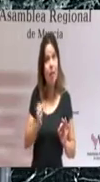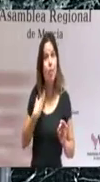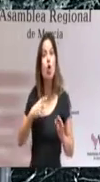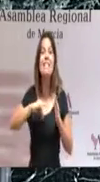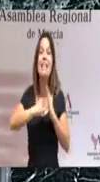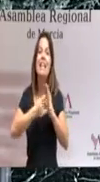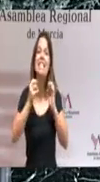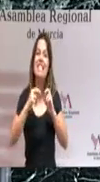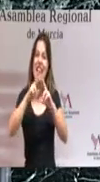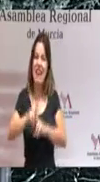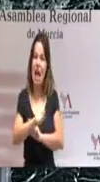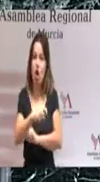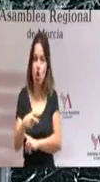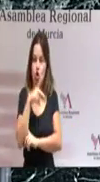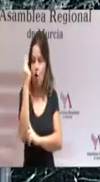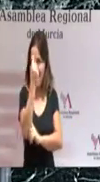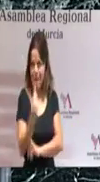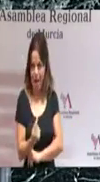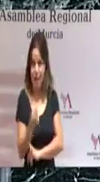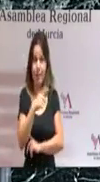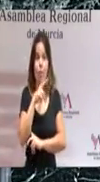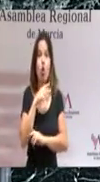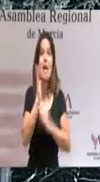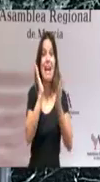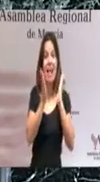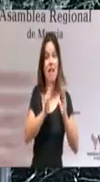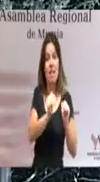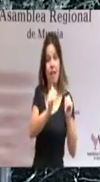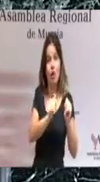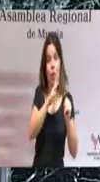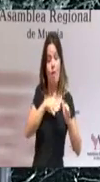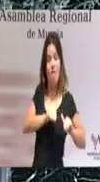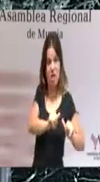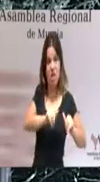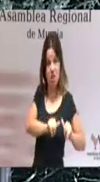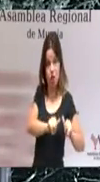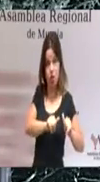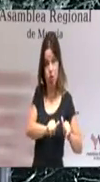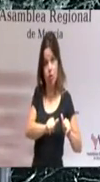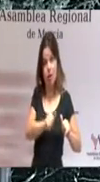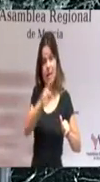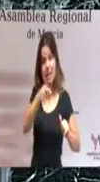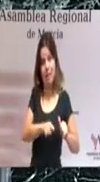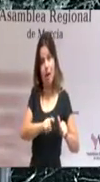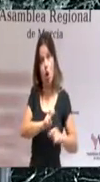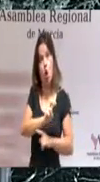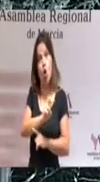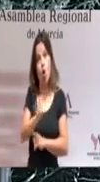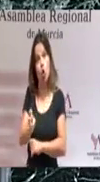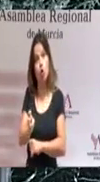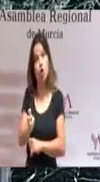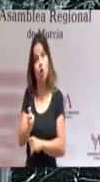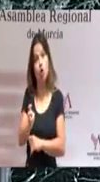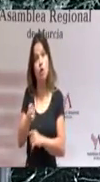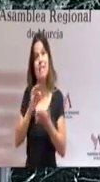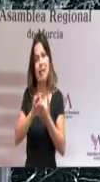de diagnóstico por imagen y en los de rehabilitación por fisioterapia y en los otros del resto